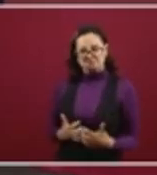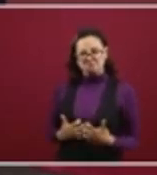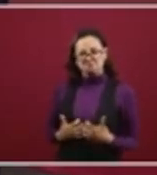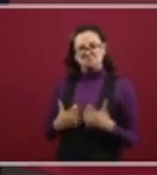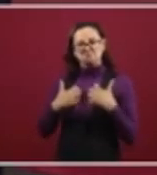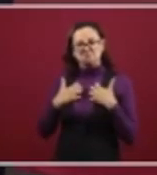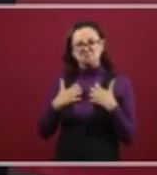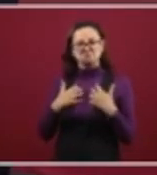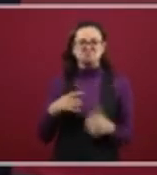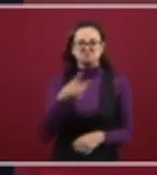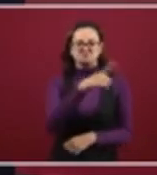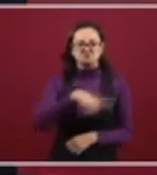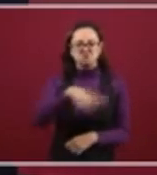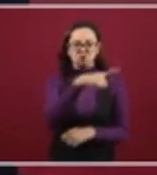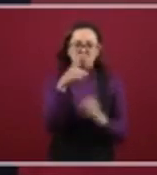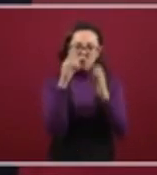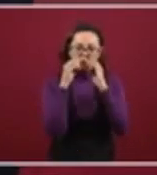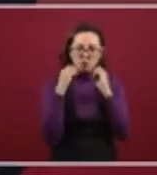de algunas organizaciones,